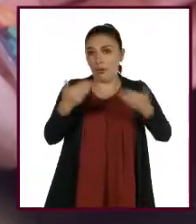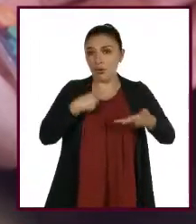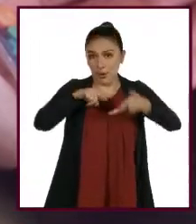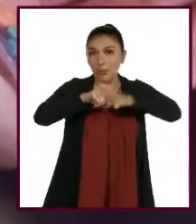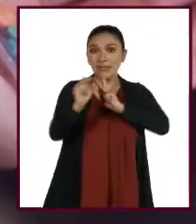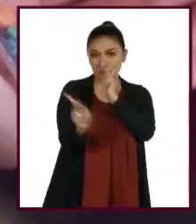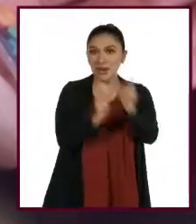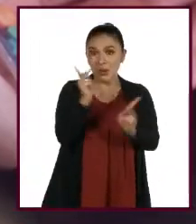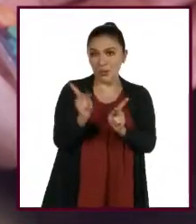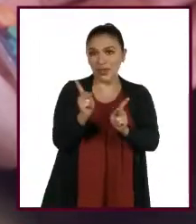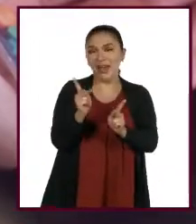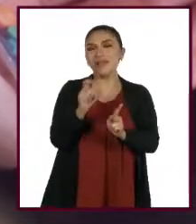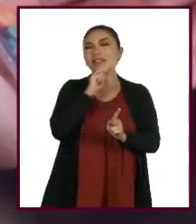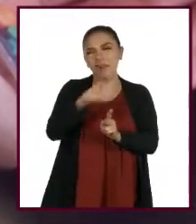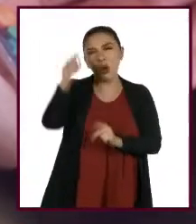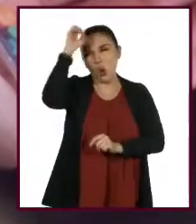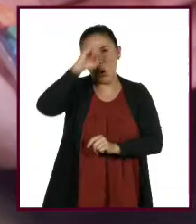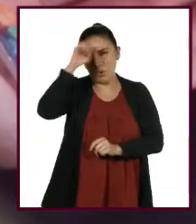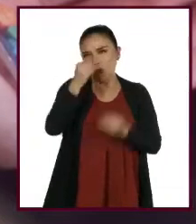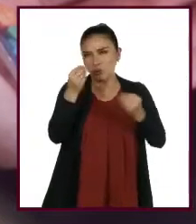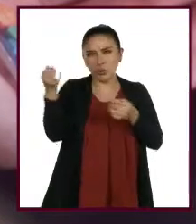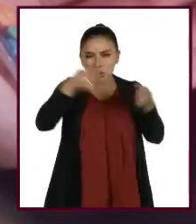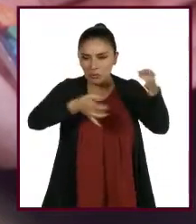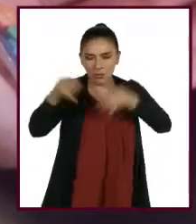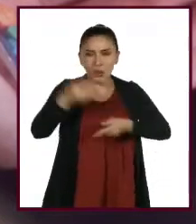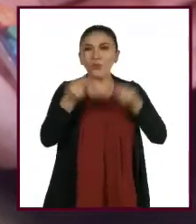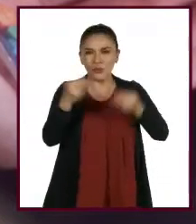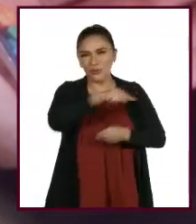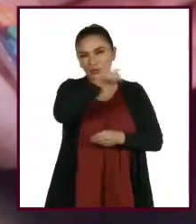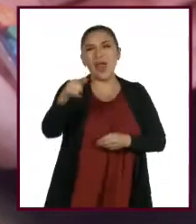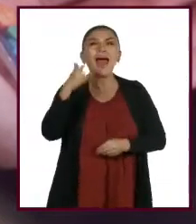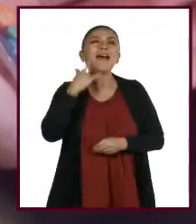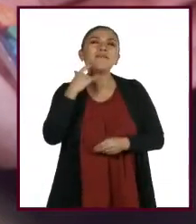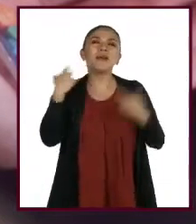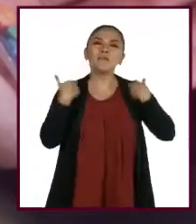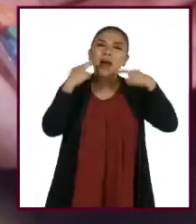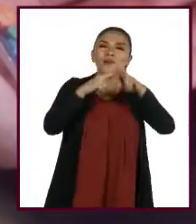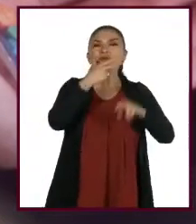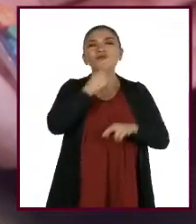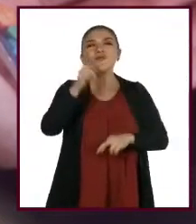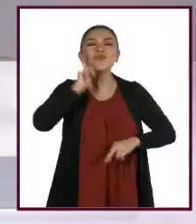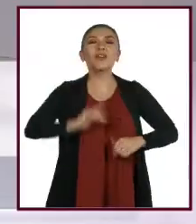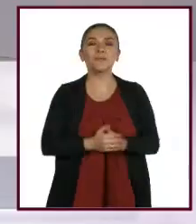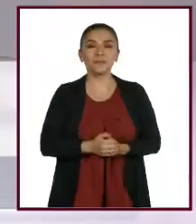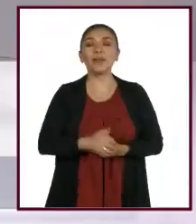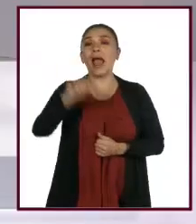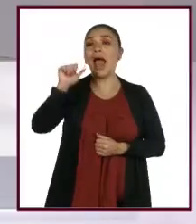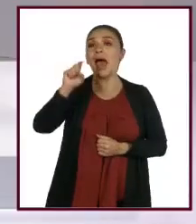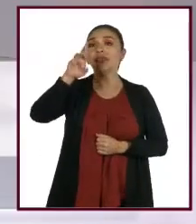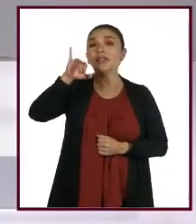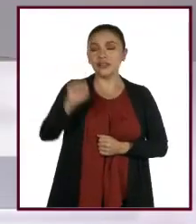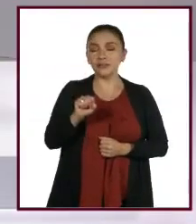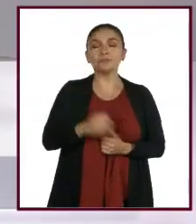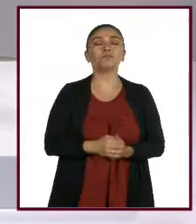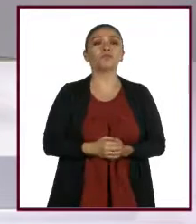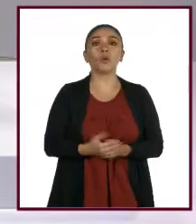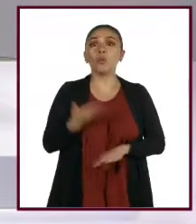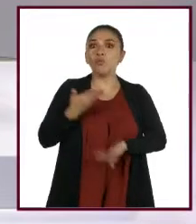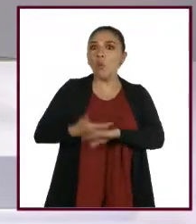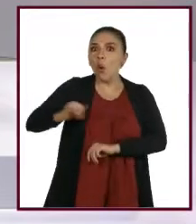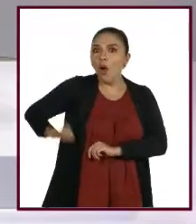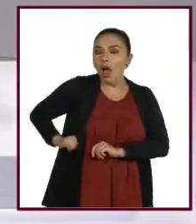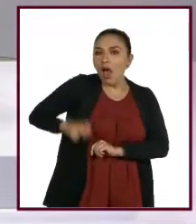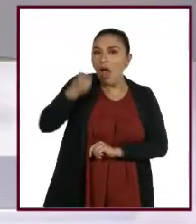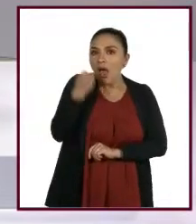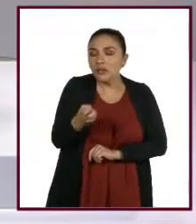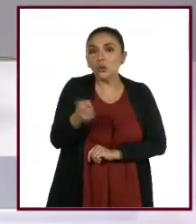estas preguntas y comentarios que ya nos hicieron llegar muy amablemente nuestras maestras y maestros. Adris, muy interesante, más